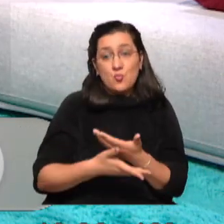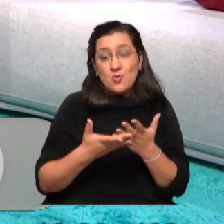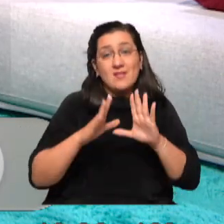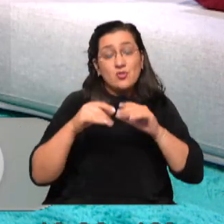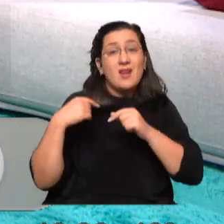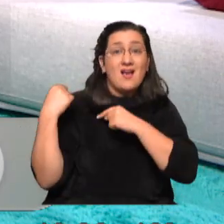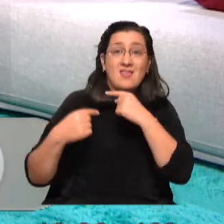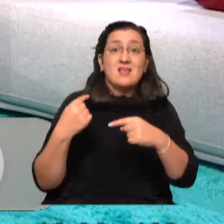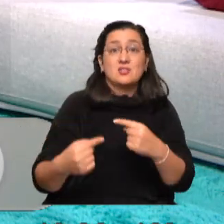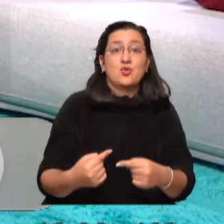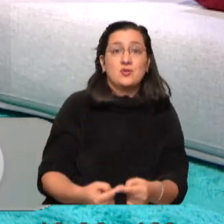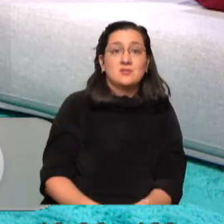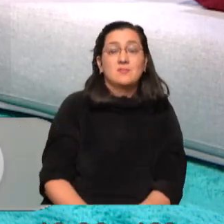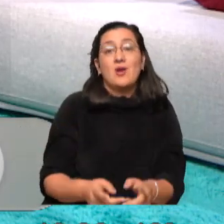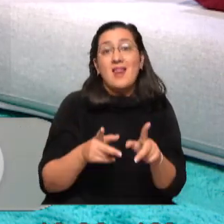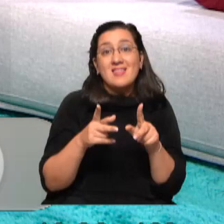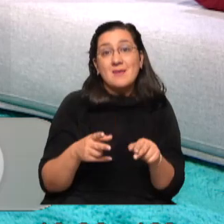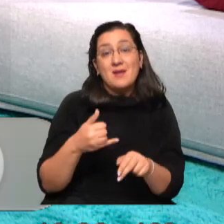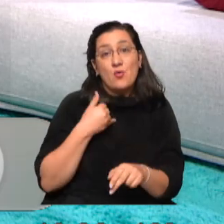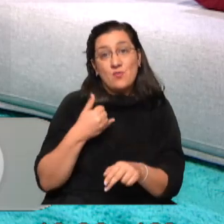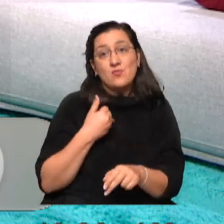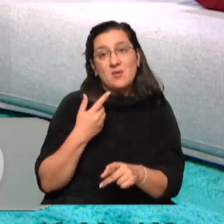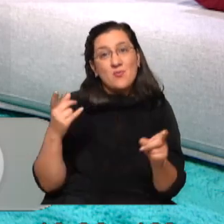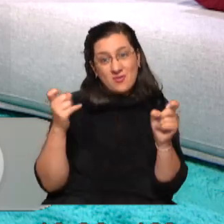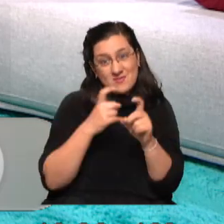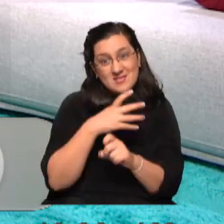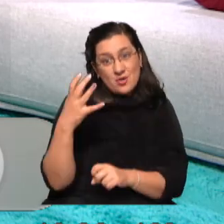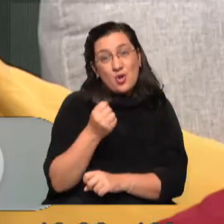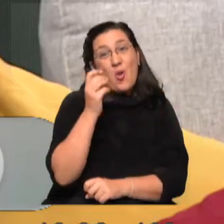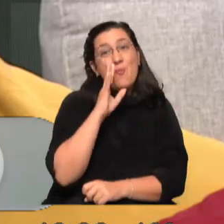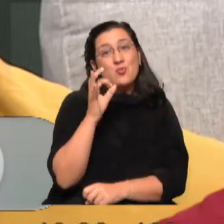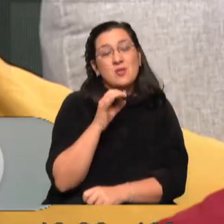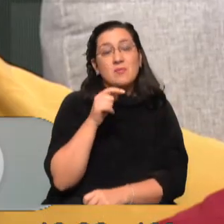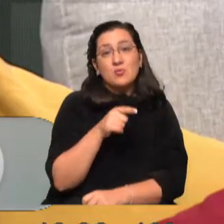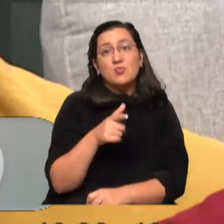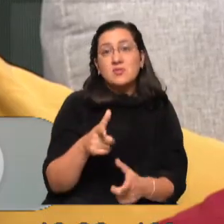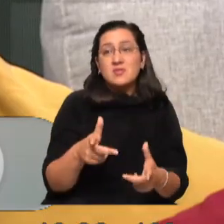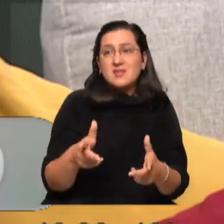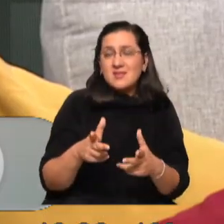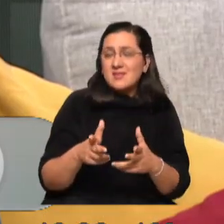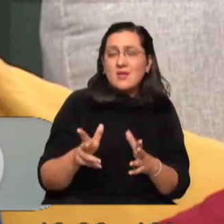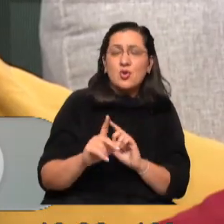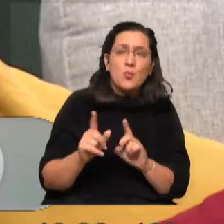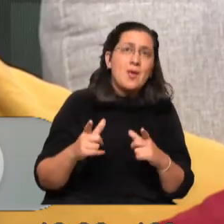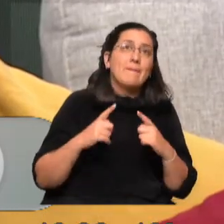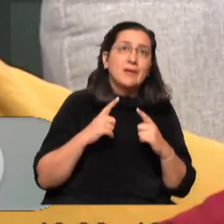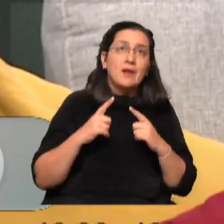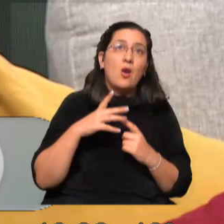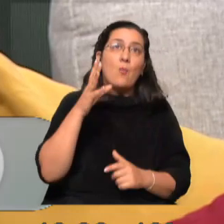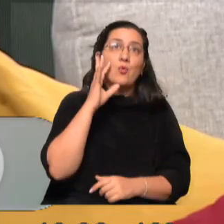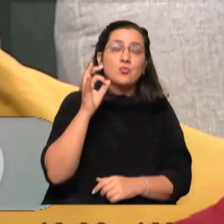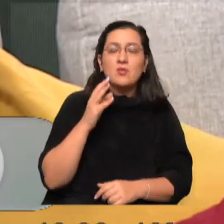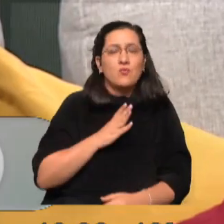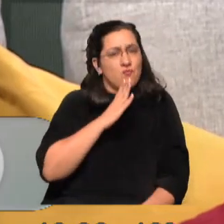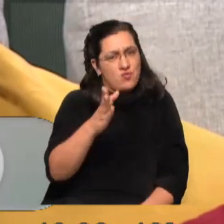especialmente en la etapa de la juventud es muy difícil encontrar los lugares donde hacerlo. Y vos dijiste, no espero a que me lleguen esos lugares. Saliste